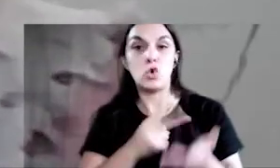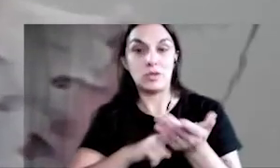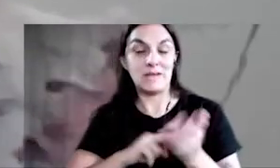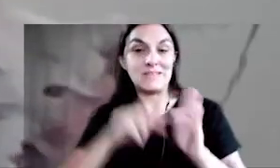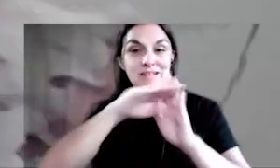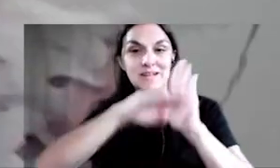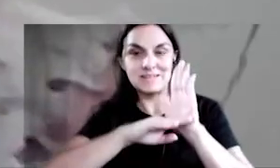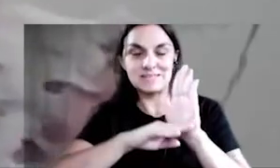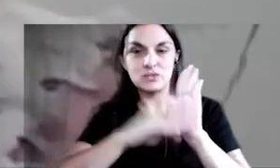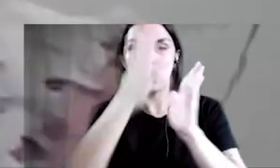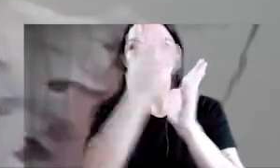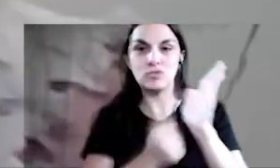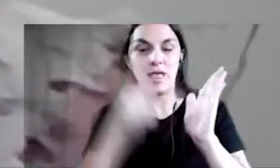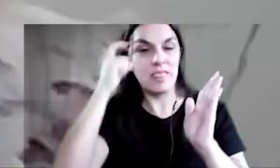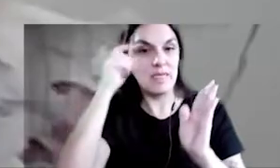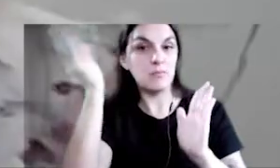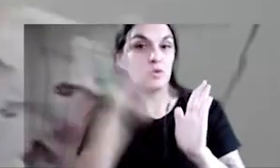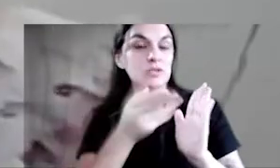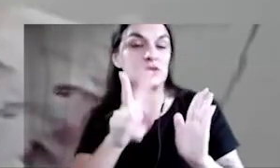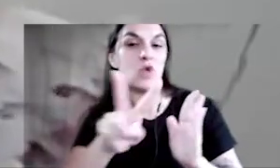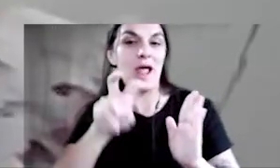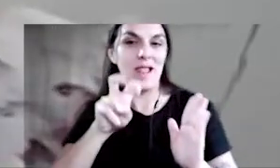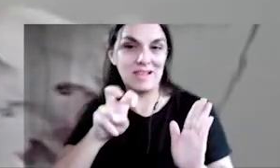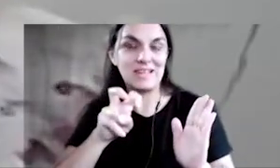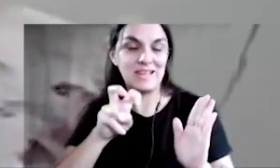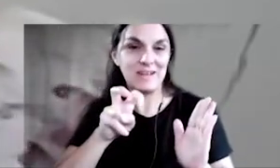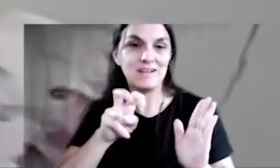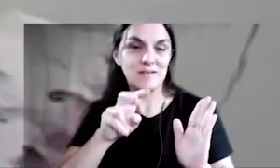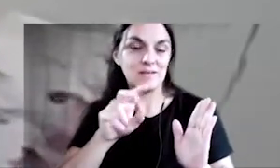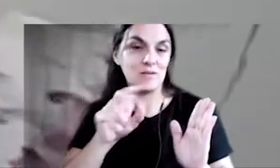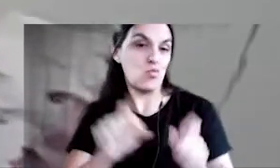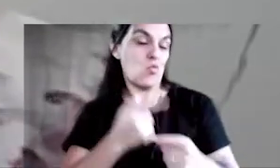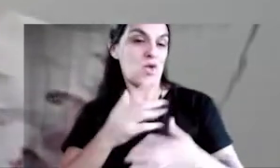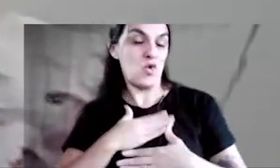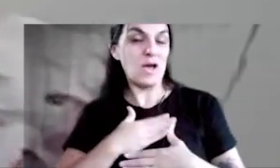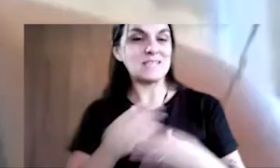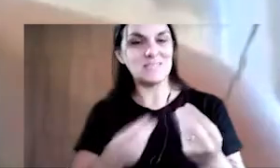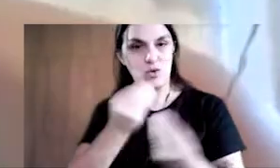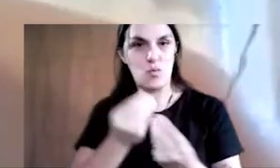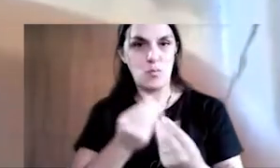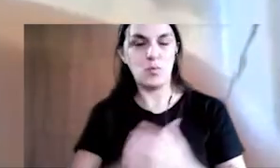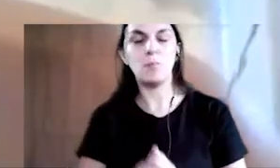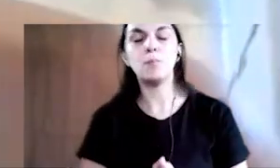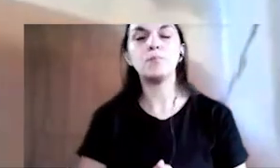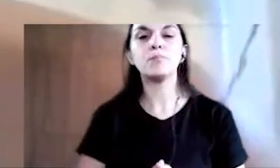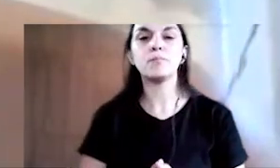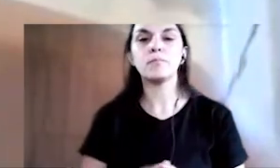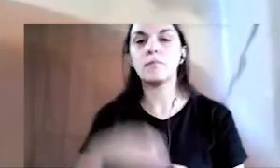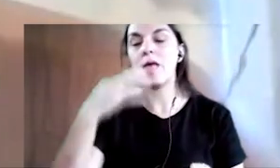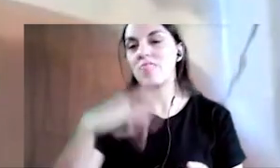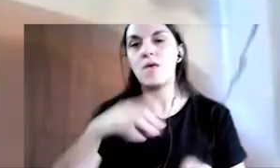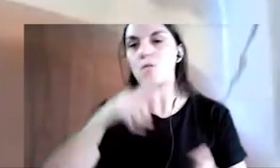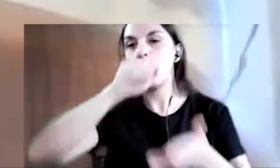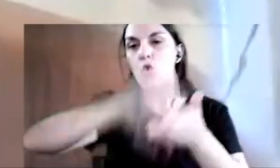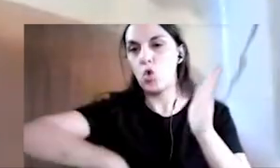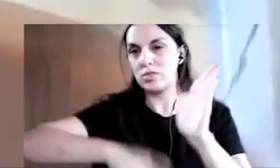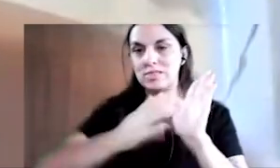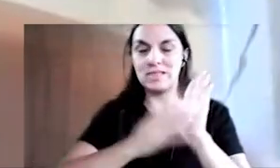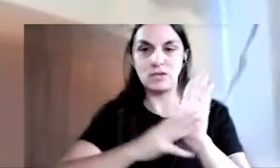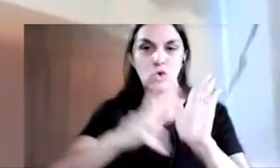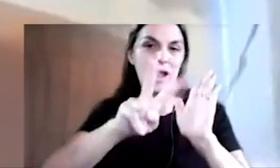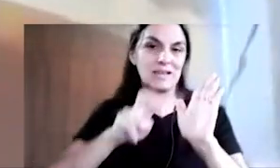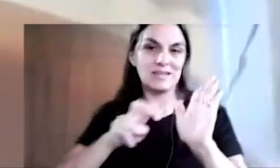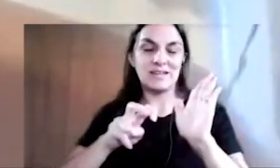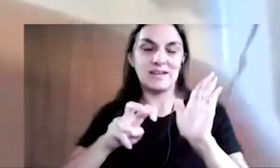para deducir el 10% de alquiler en cabeza de propietario de inmueble. Bueno, tiene que estar el contrato de